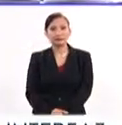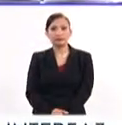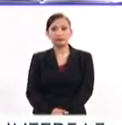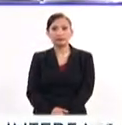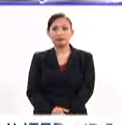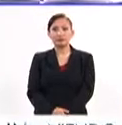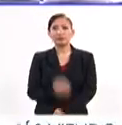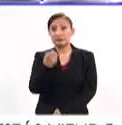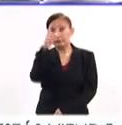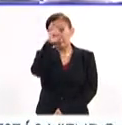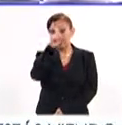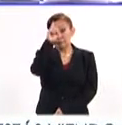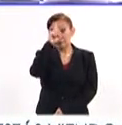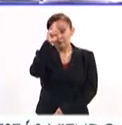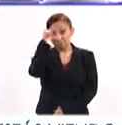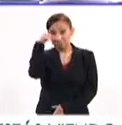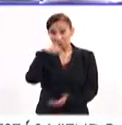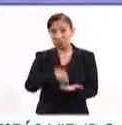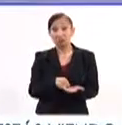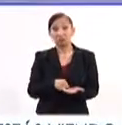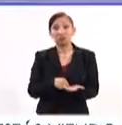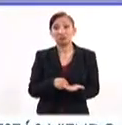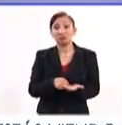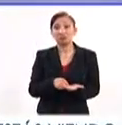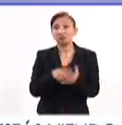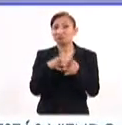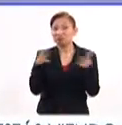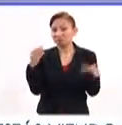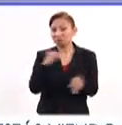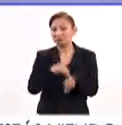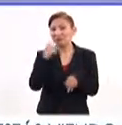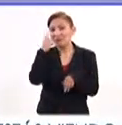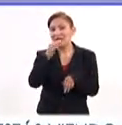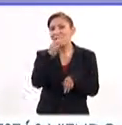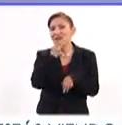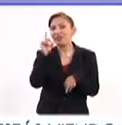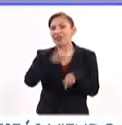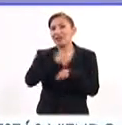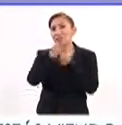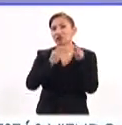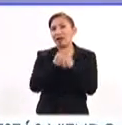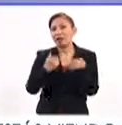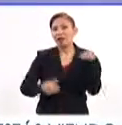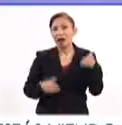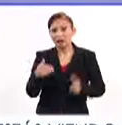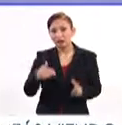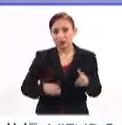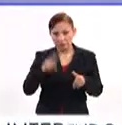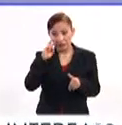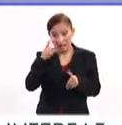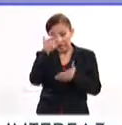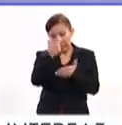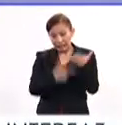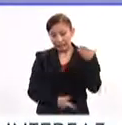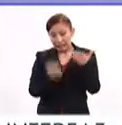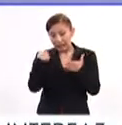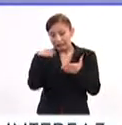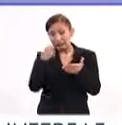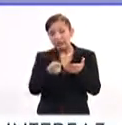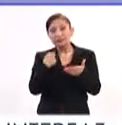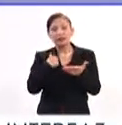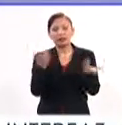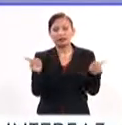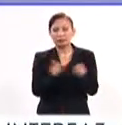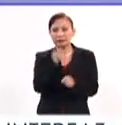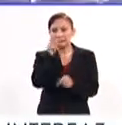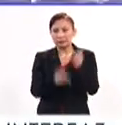esa recomendación yo creo que tenemos un muy buen pretexto para festejar el Día Mundial del Teatro. Consulten la cartelera. Vamos a hacer